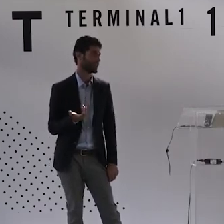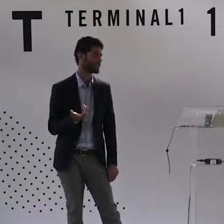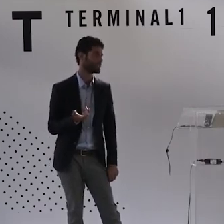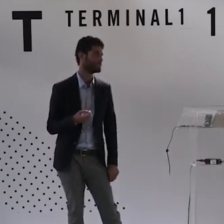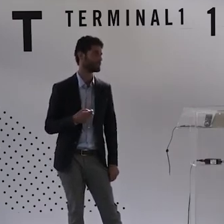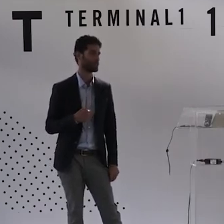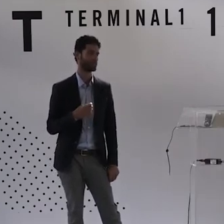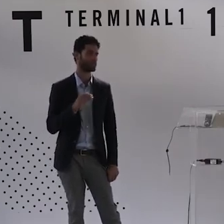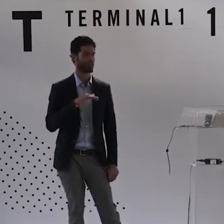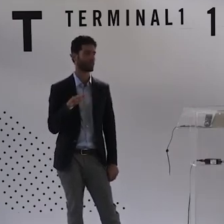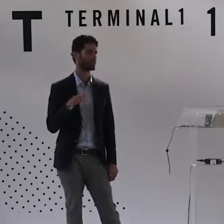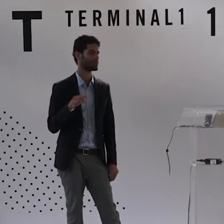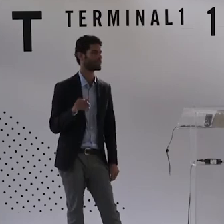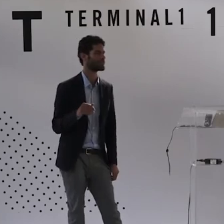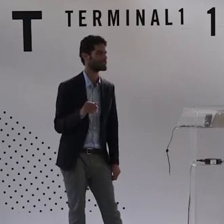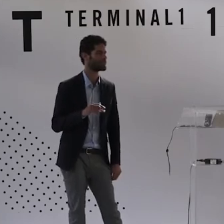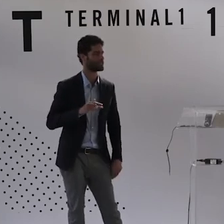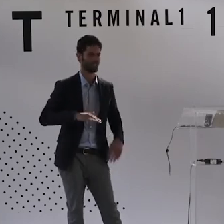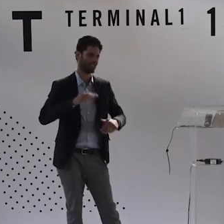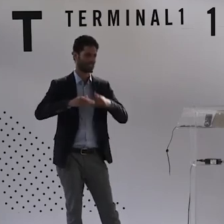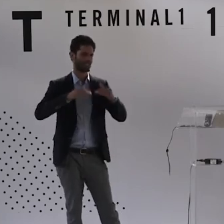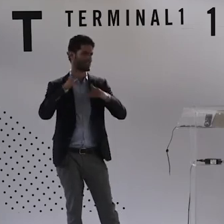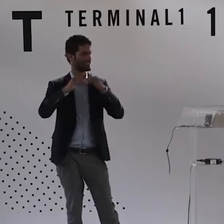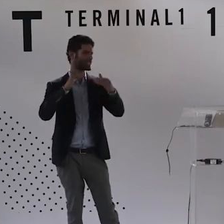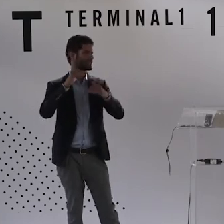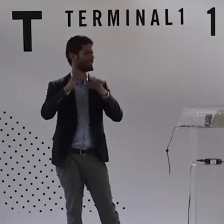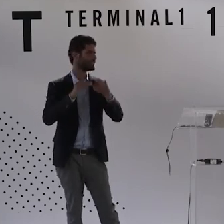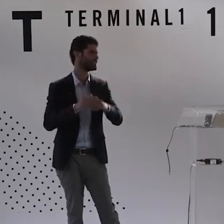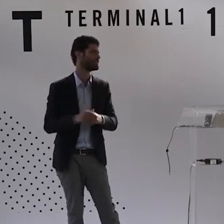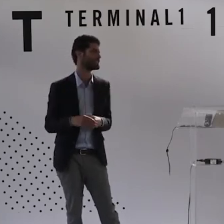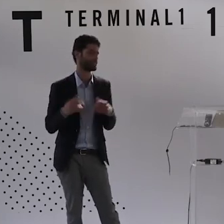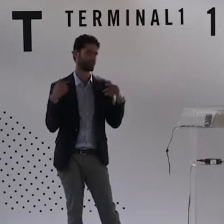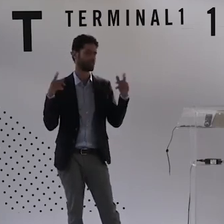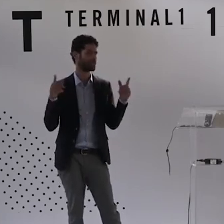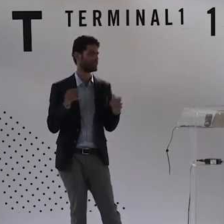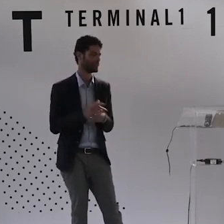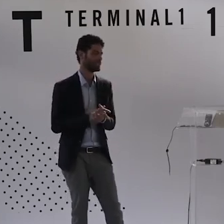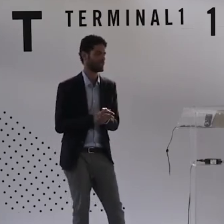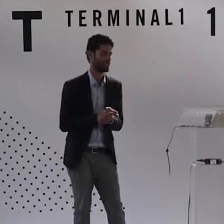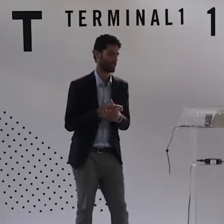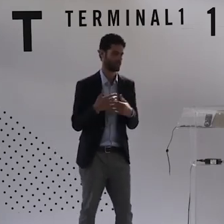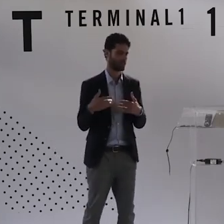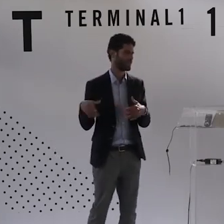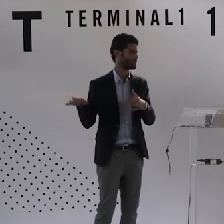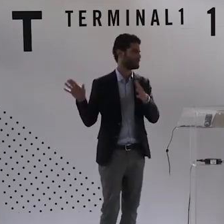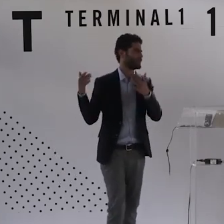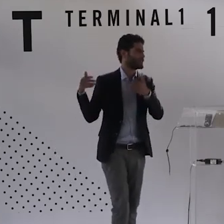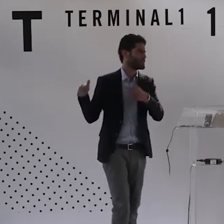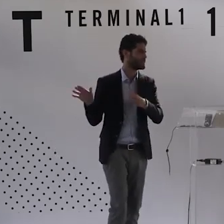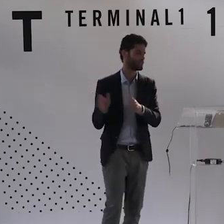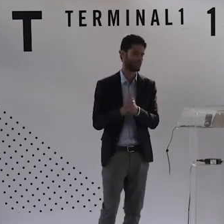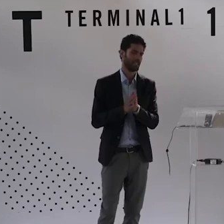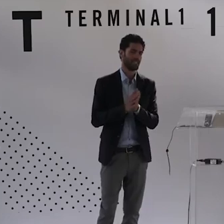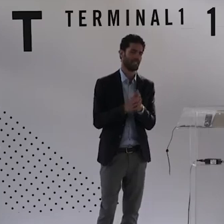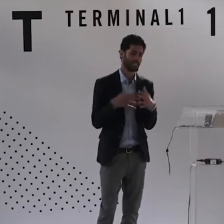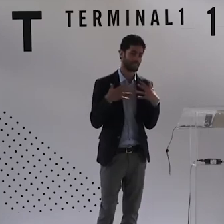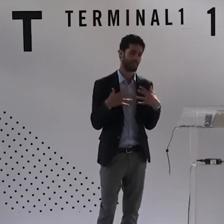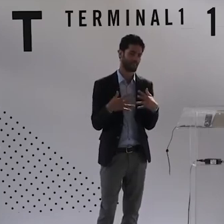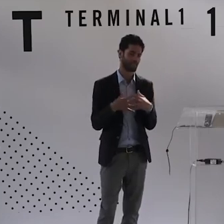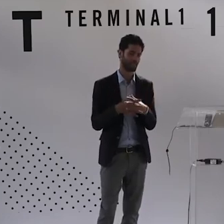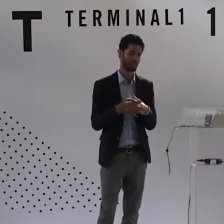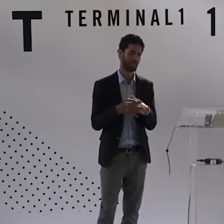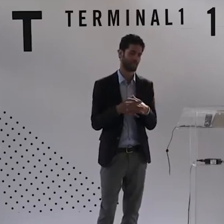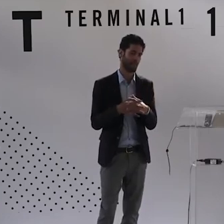somos eso, nada más que nunca le ponemos atención, hay tantas cosas ahí encima, se nos olvidó, y lo damos ya como por hecho. Y